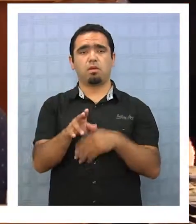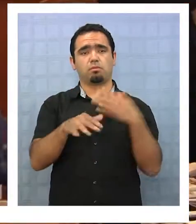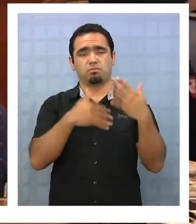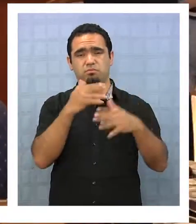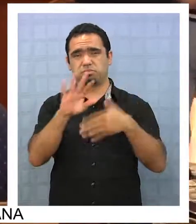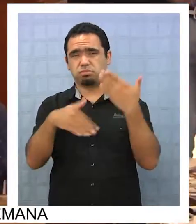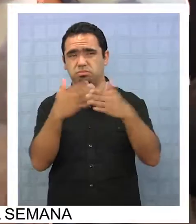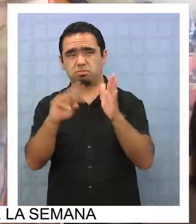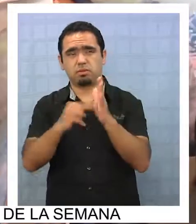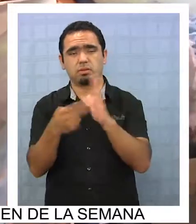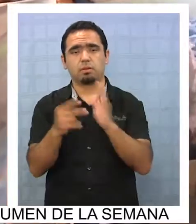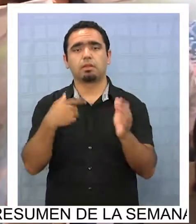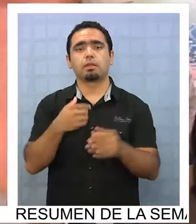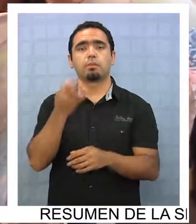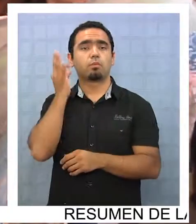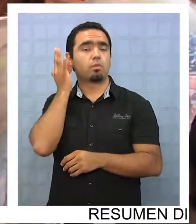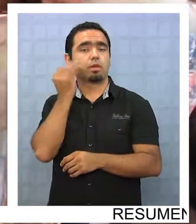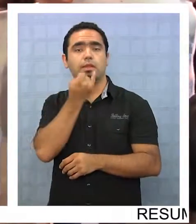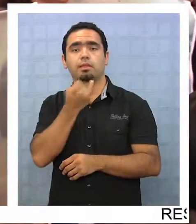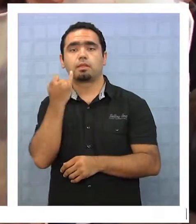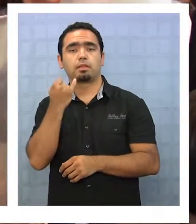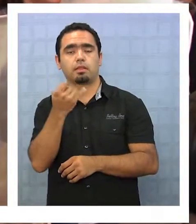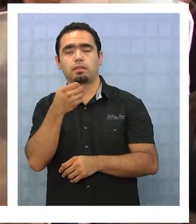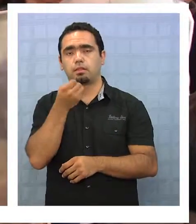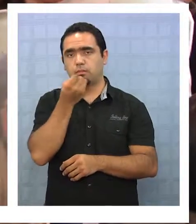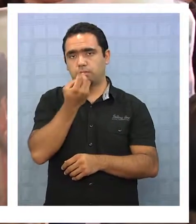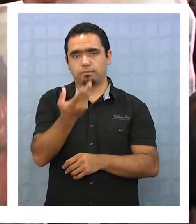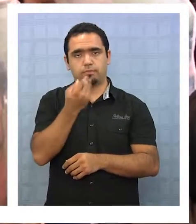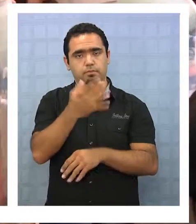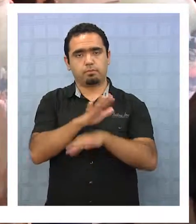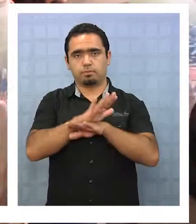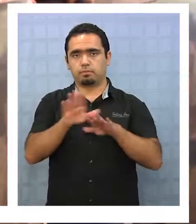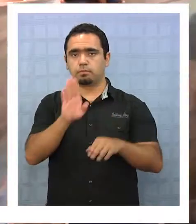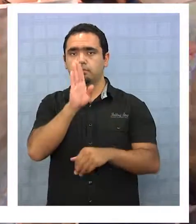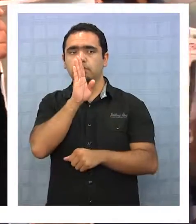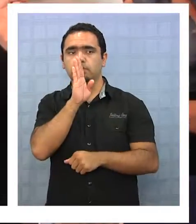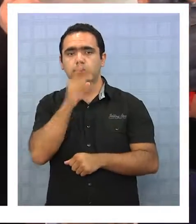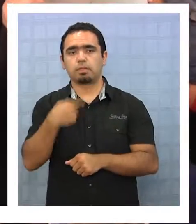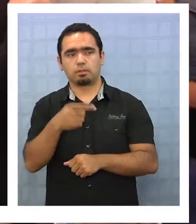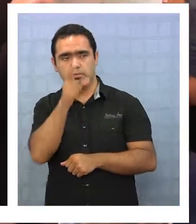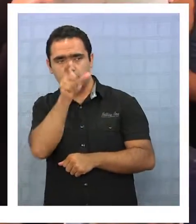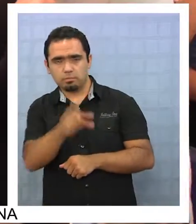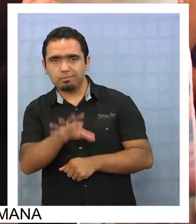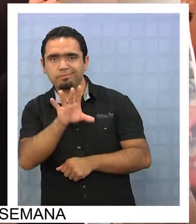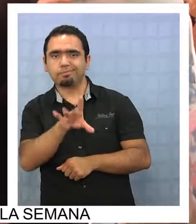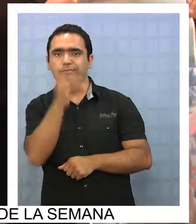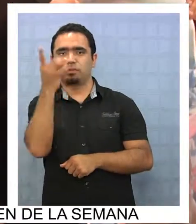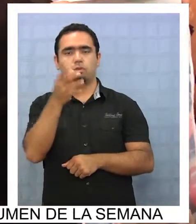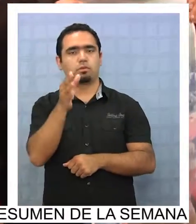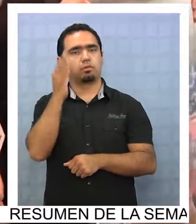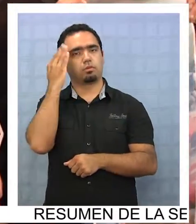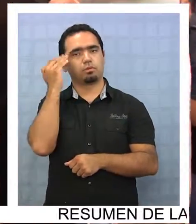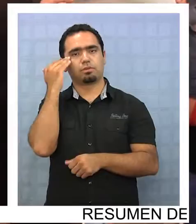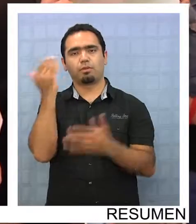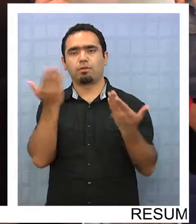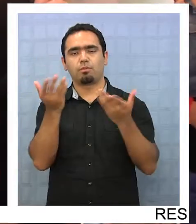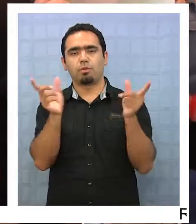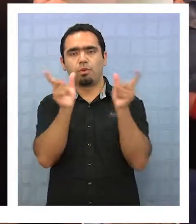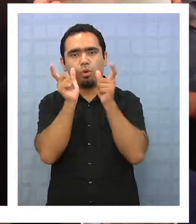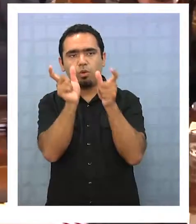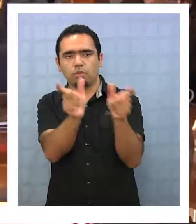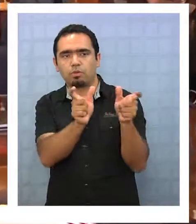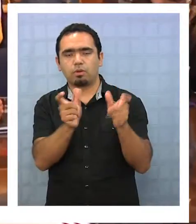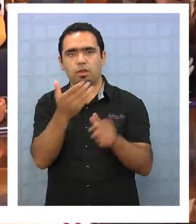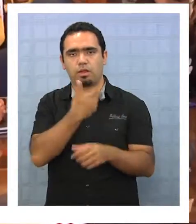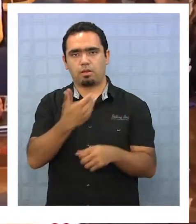Rojas no quiso entregar su versión en el momento requerido, dejando en evidencia el mal manejo del nuevo equipo comunicacional